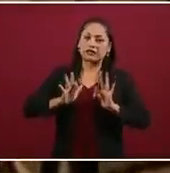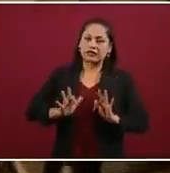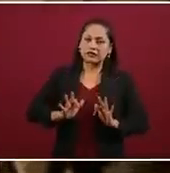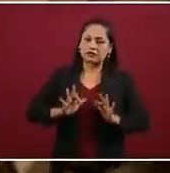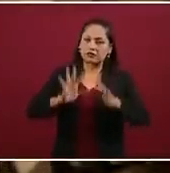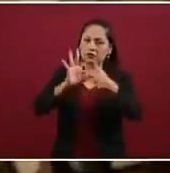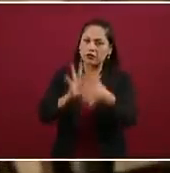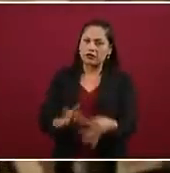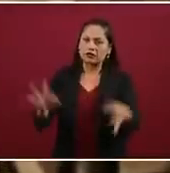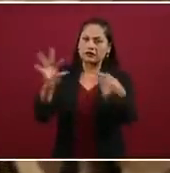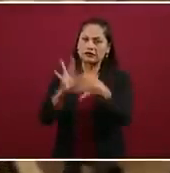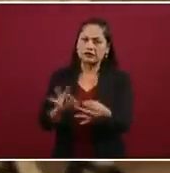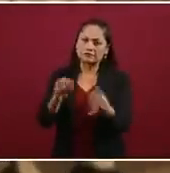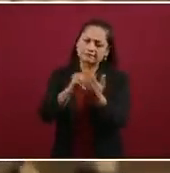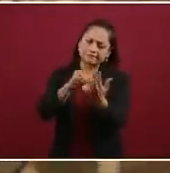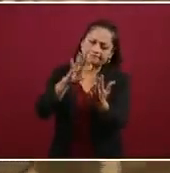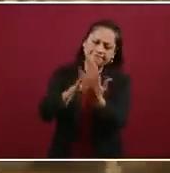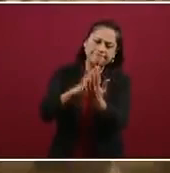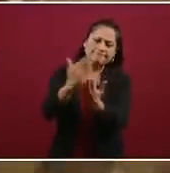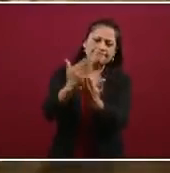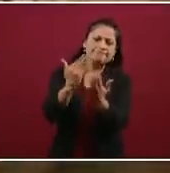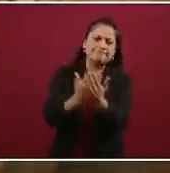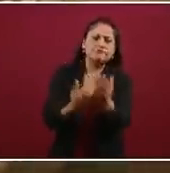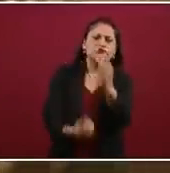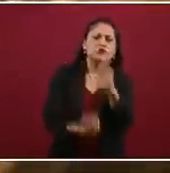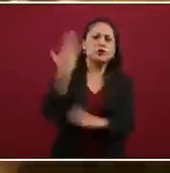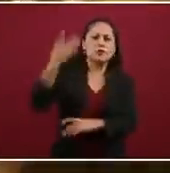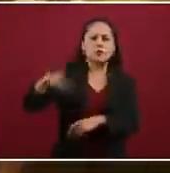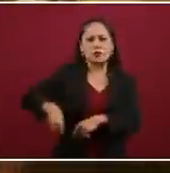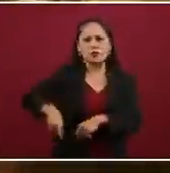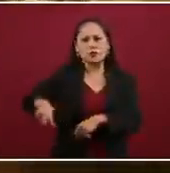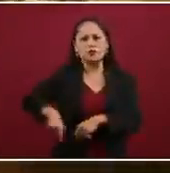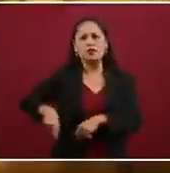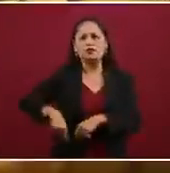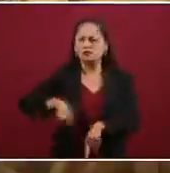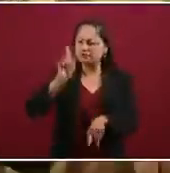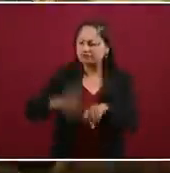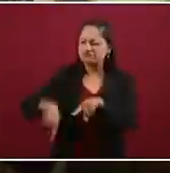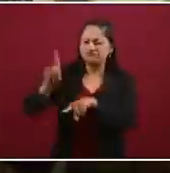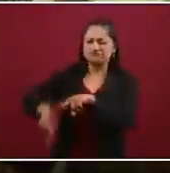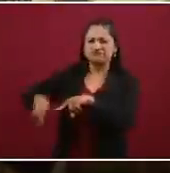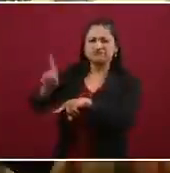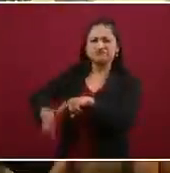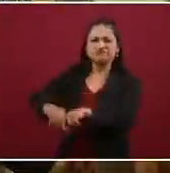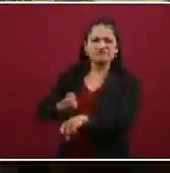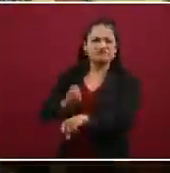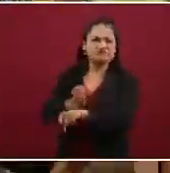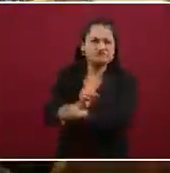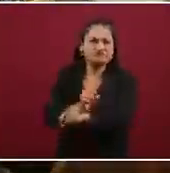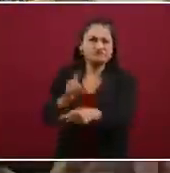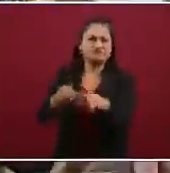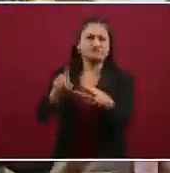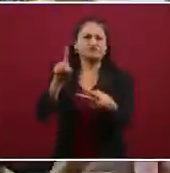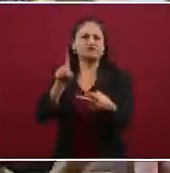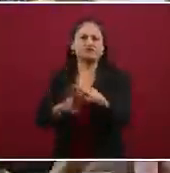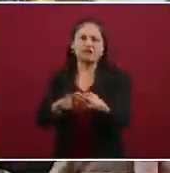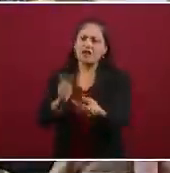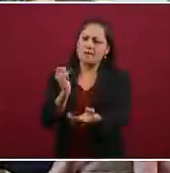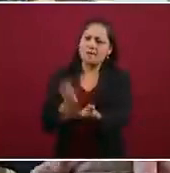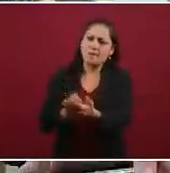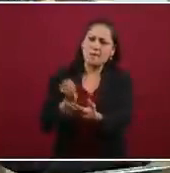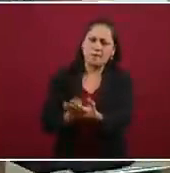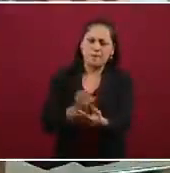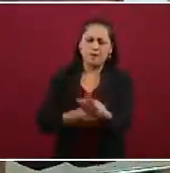del gobierno y los decretos que acaban con las causas de la opresión y la injusticia. La esclavitud, los tributos,